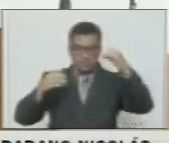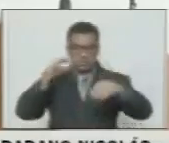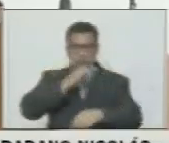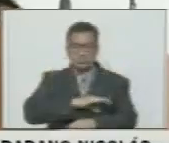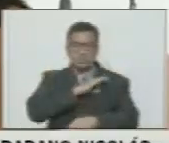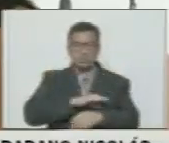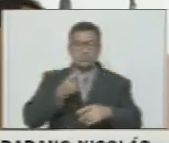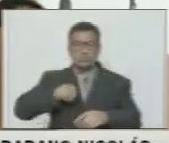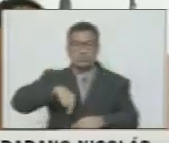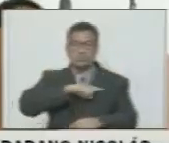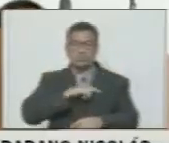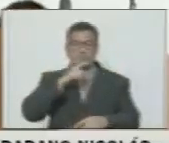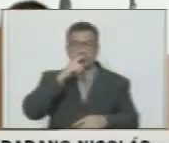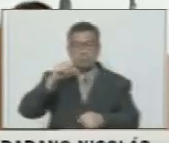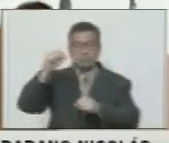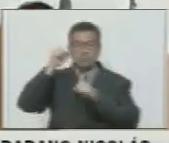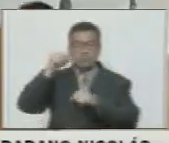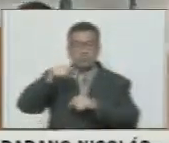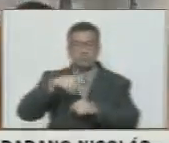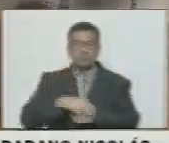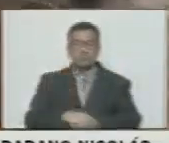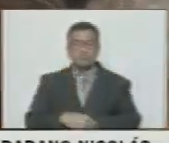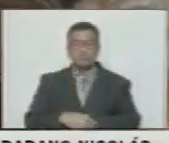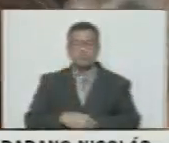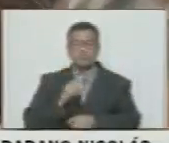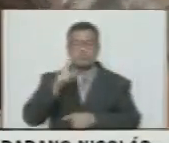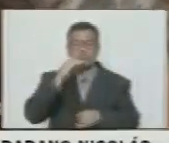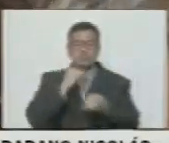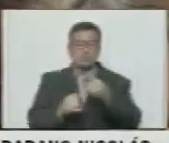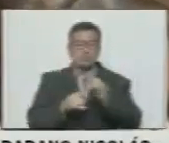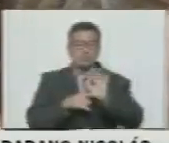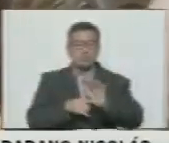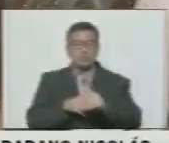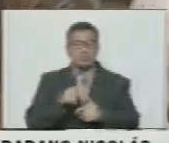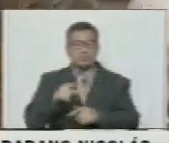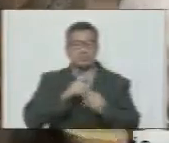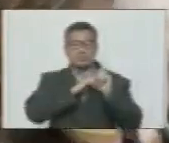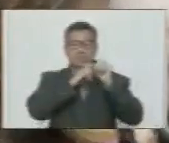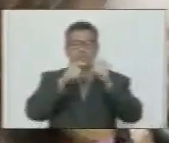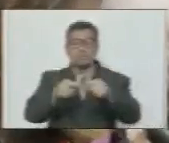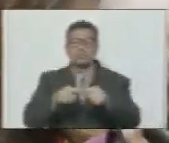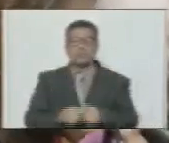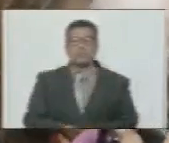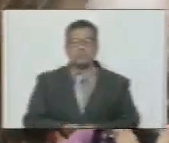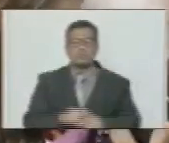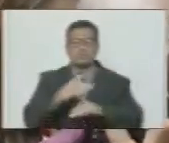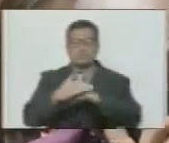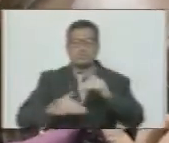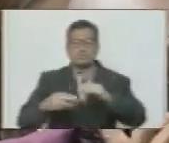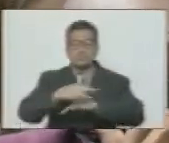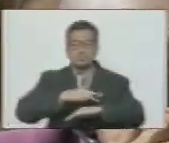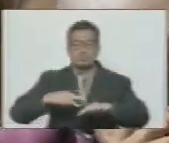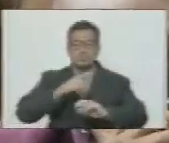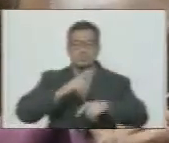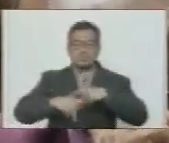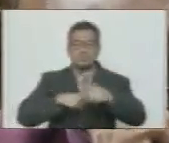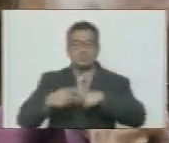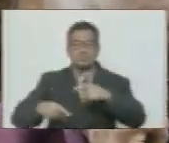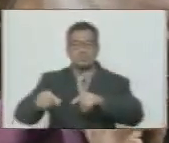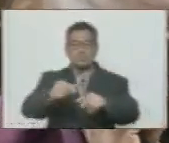Estratégicas y Socialistas por nuestro presidente Nicolás Maduro Moros. Y finalmente es designado como viceministro